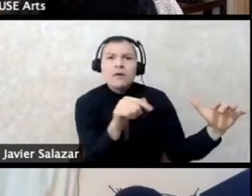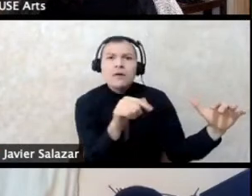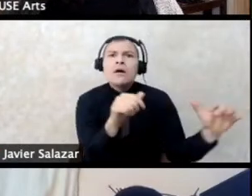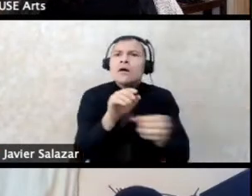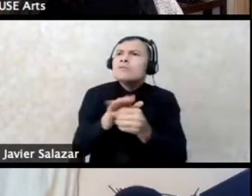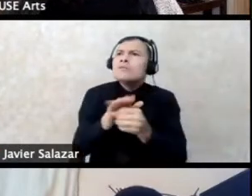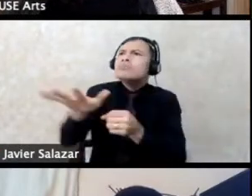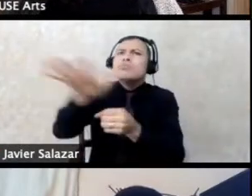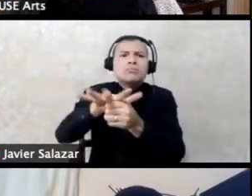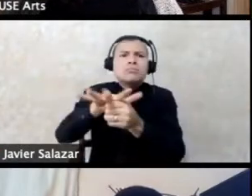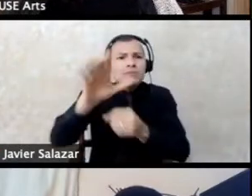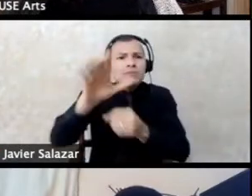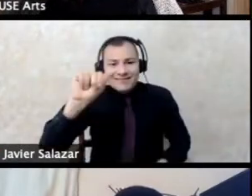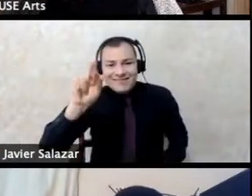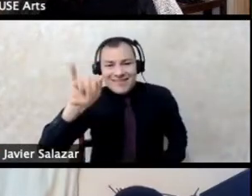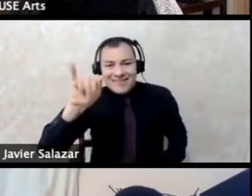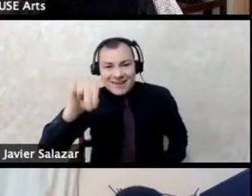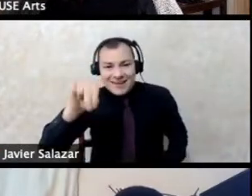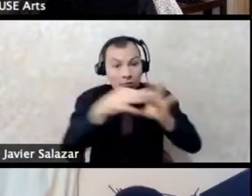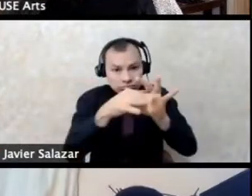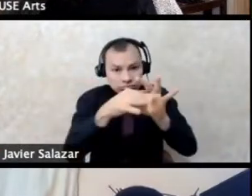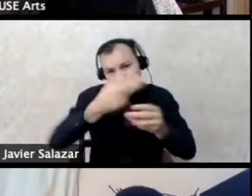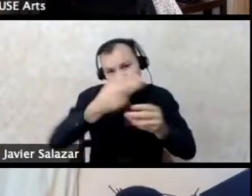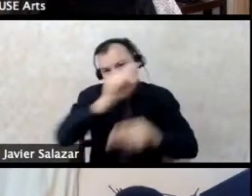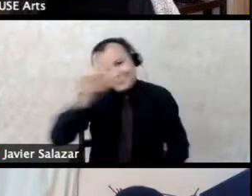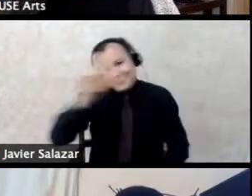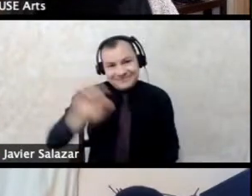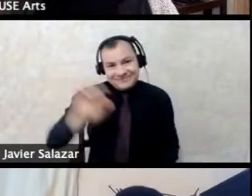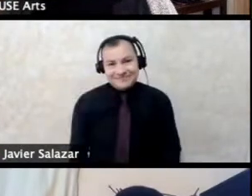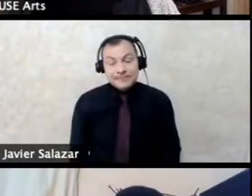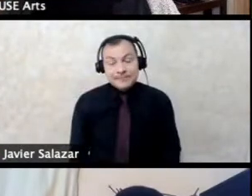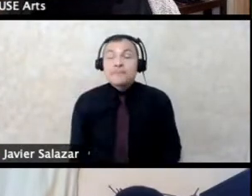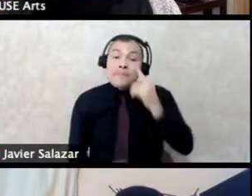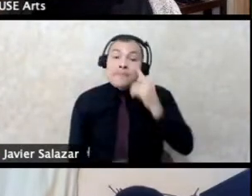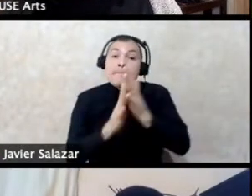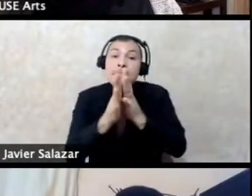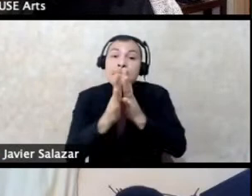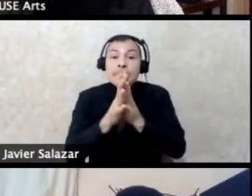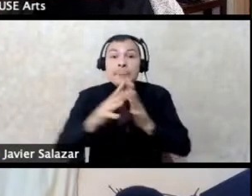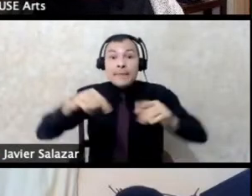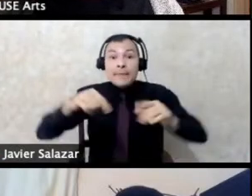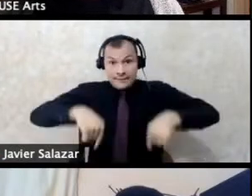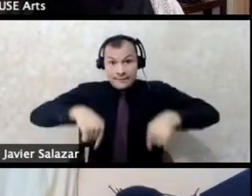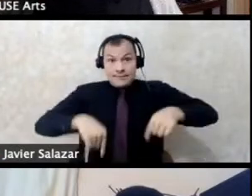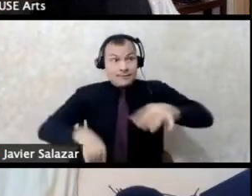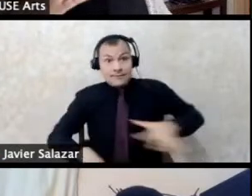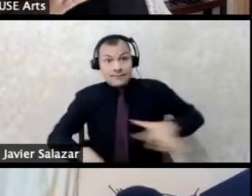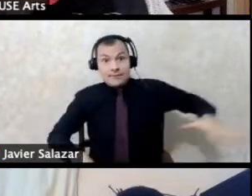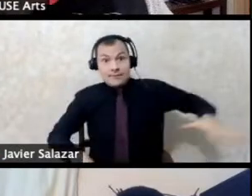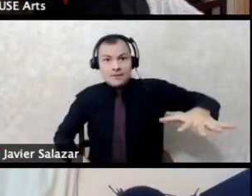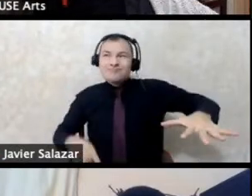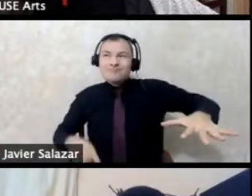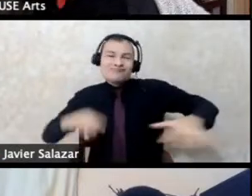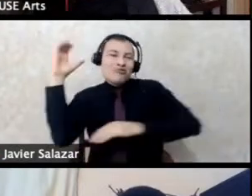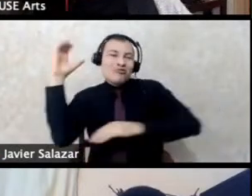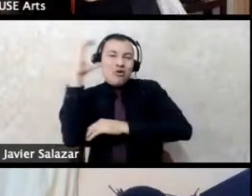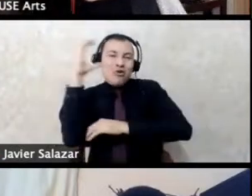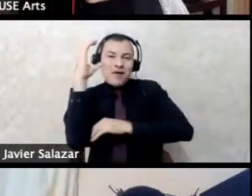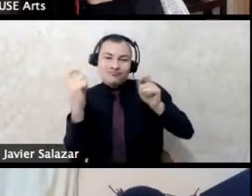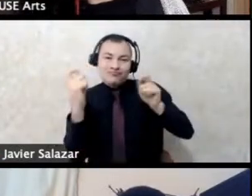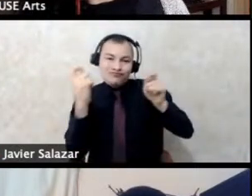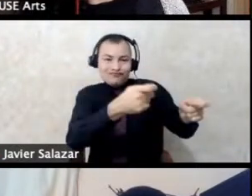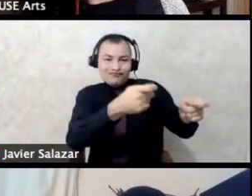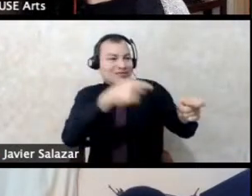declarado oficialmente como zona roja. Hace mucho tiempo tuvo y ha tenido influencia de grupos al margen de la